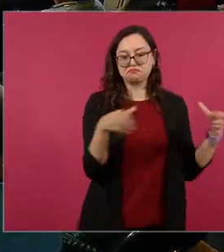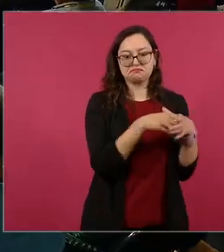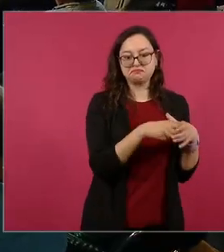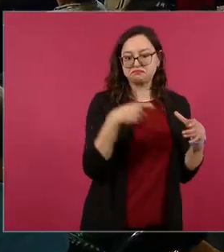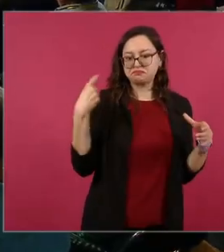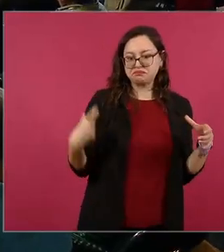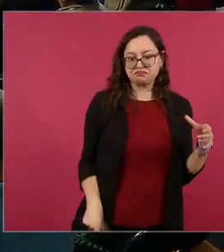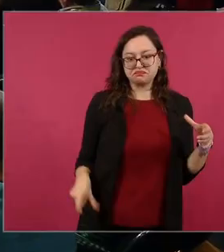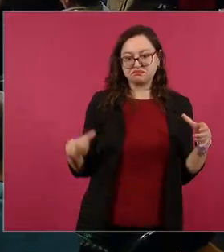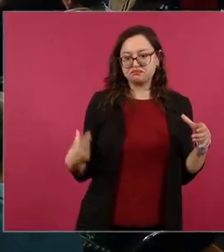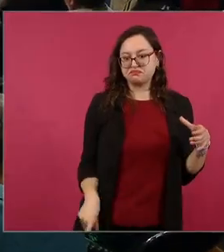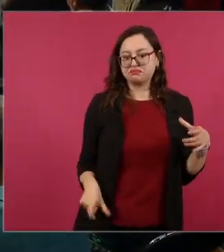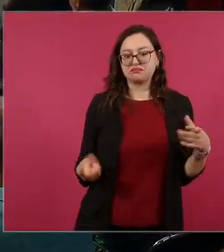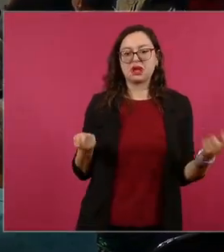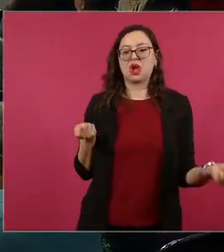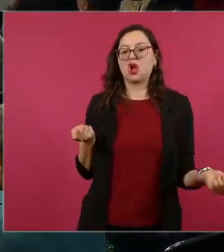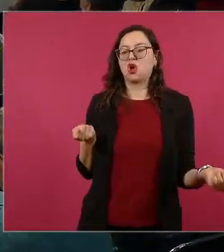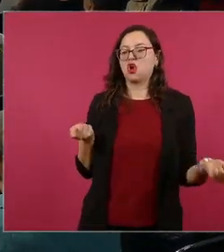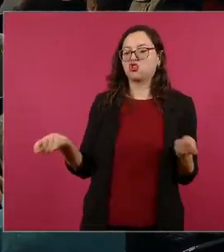todo